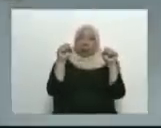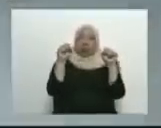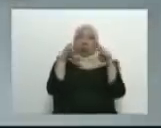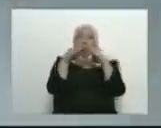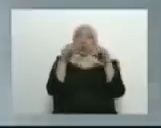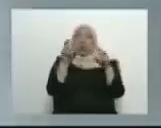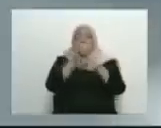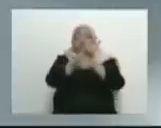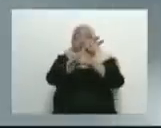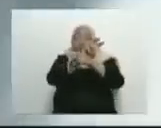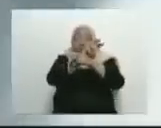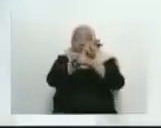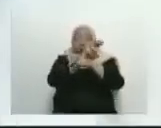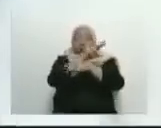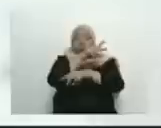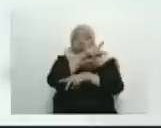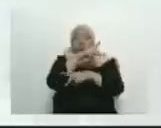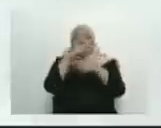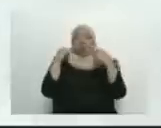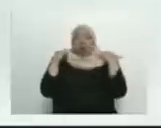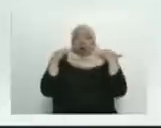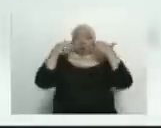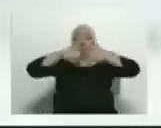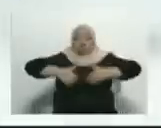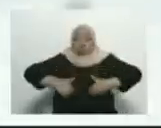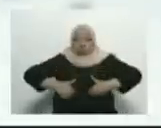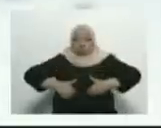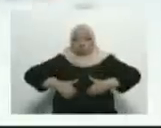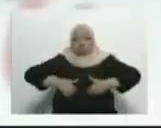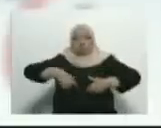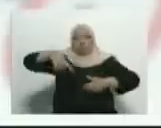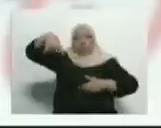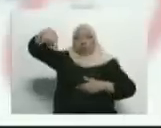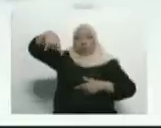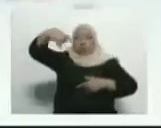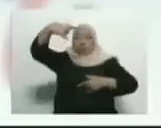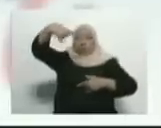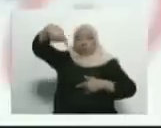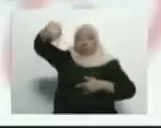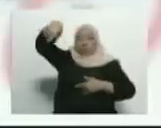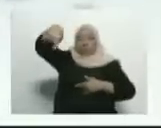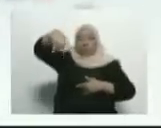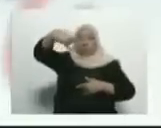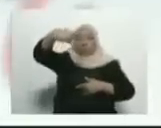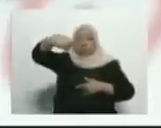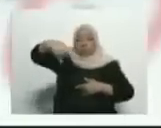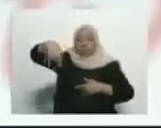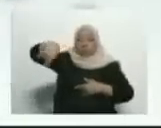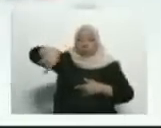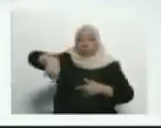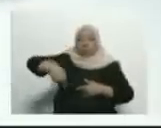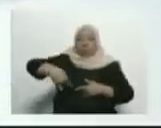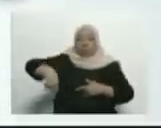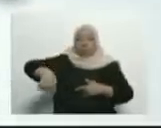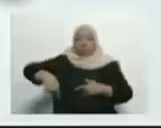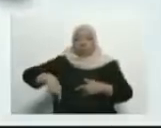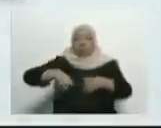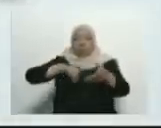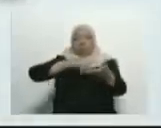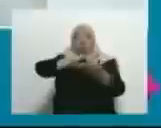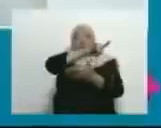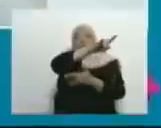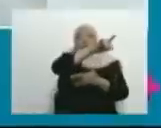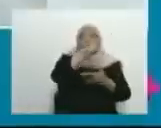toda la operación para sacar la aeronave. hacia un aeropuerto